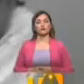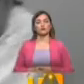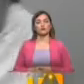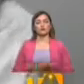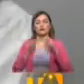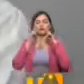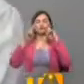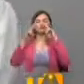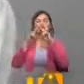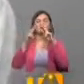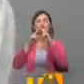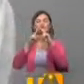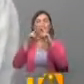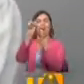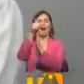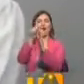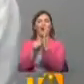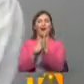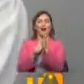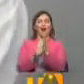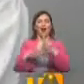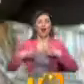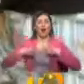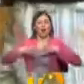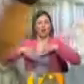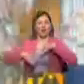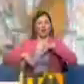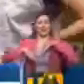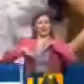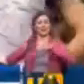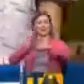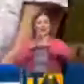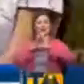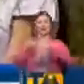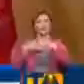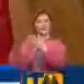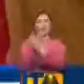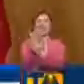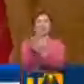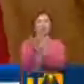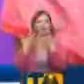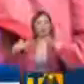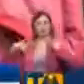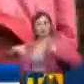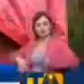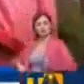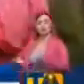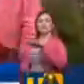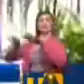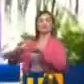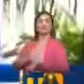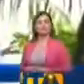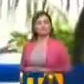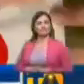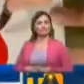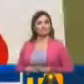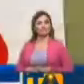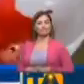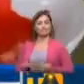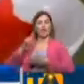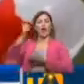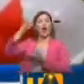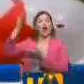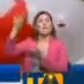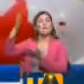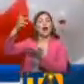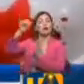Conocida artista textil ecuatoriana Vanessa Muñoz presentó su nueva colección Pinto X La Necia. Con estampados hechos a mano y